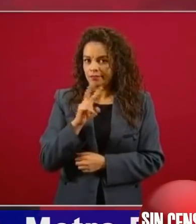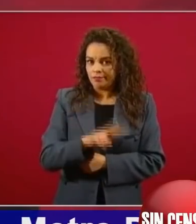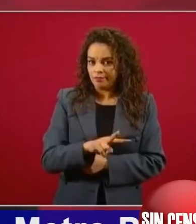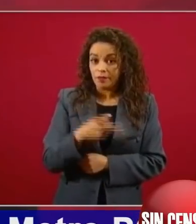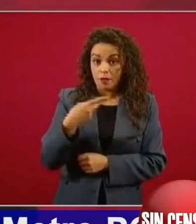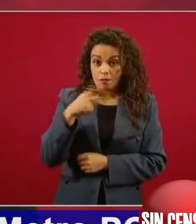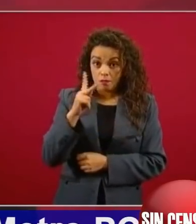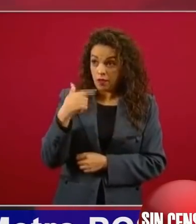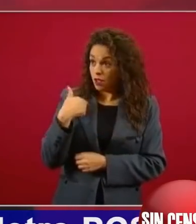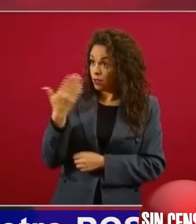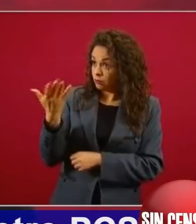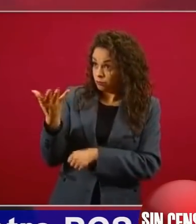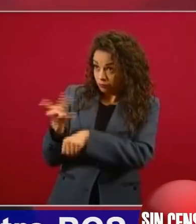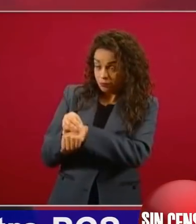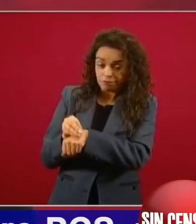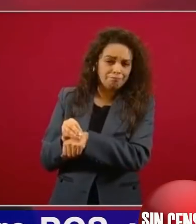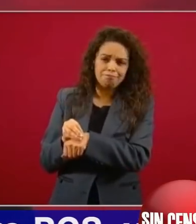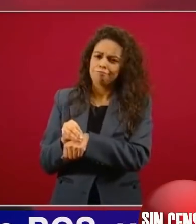pedir permiso.